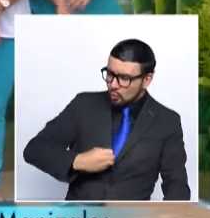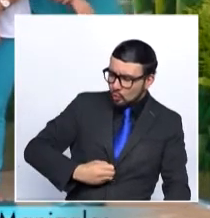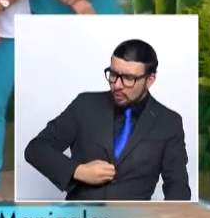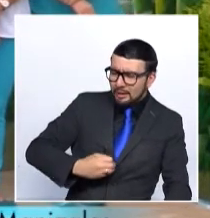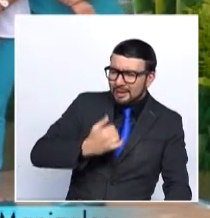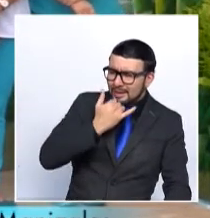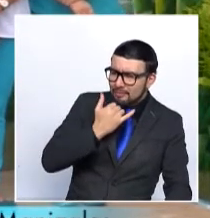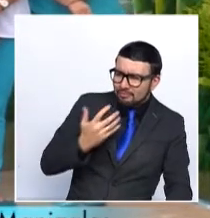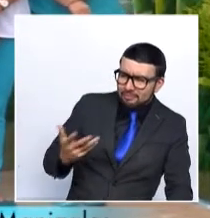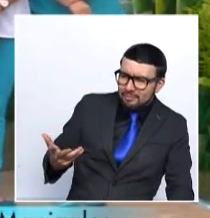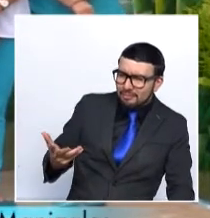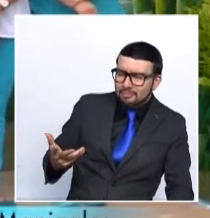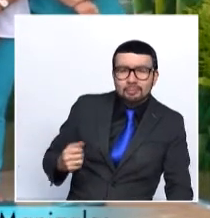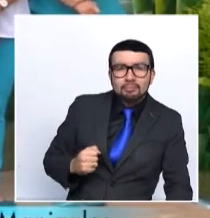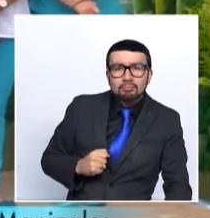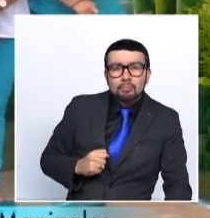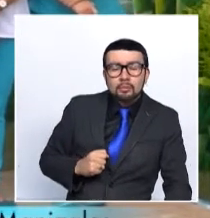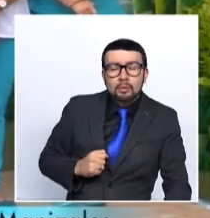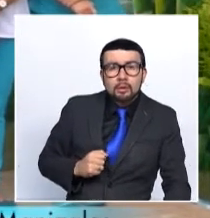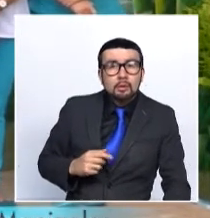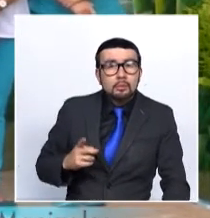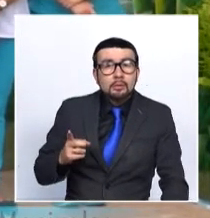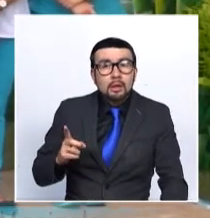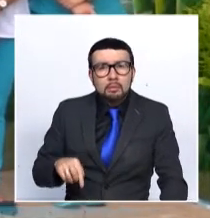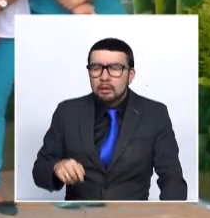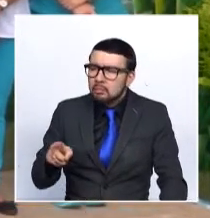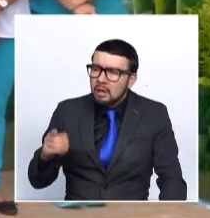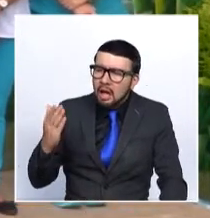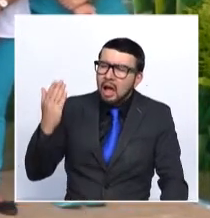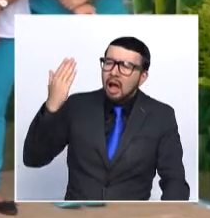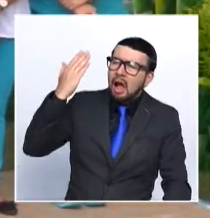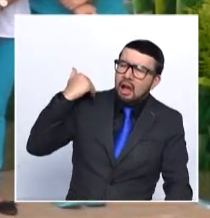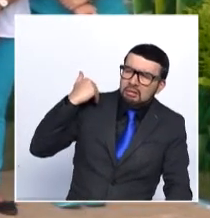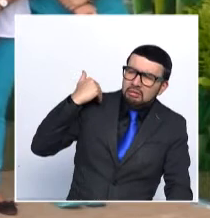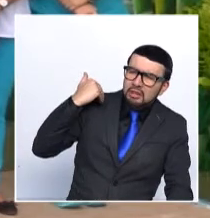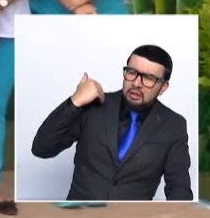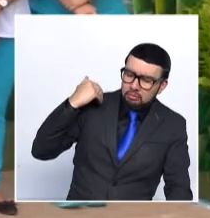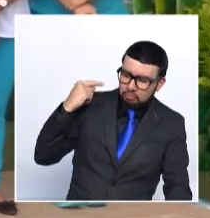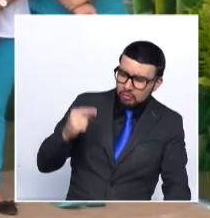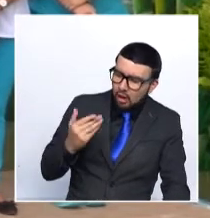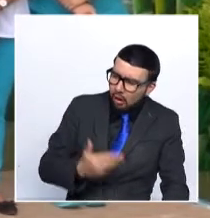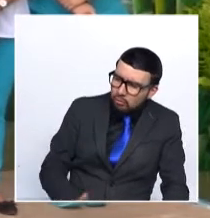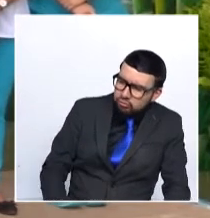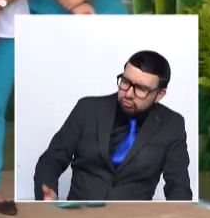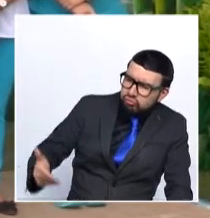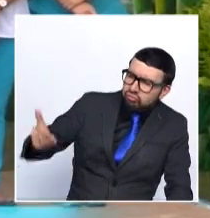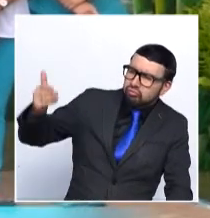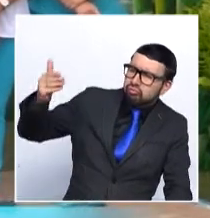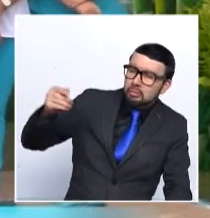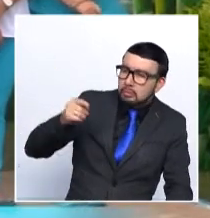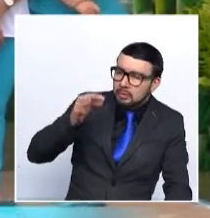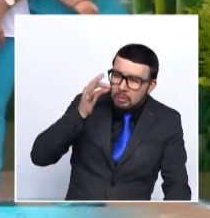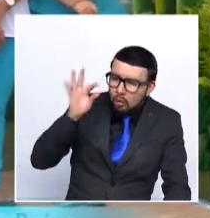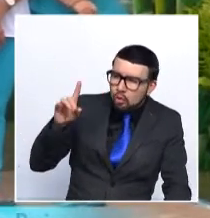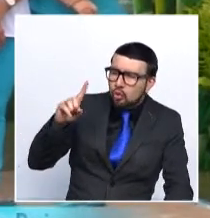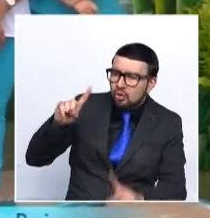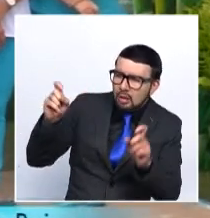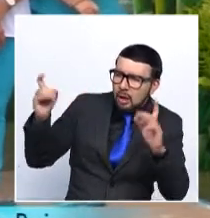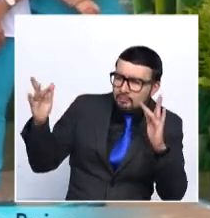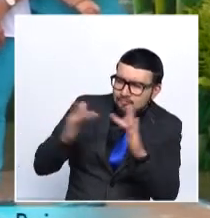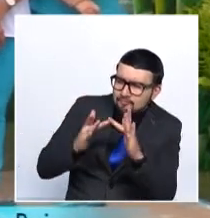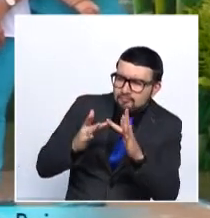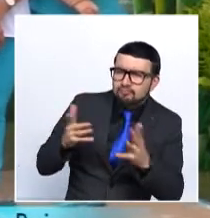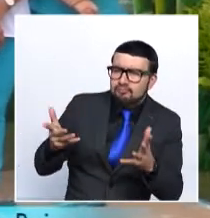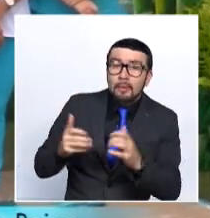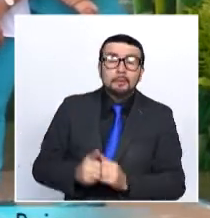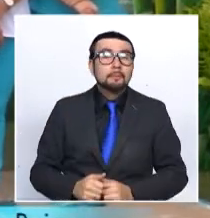parte de antecedentes de la persona que puedan estar relacionados con este tema, y por eso tenemos